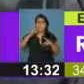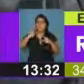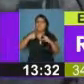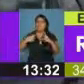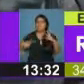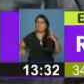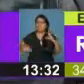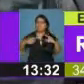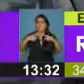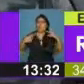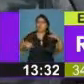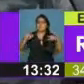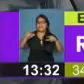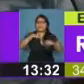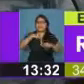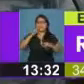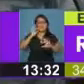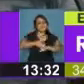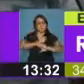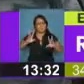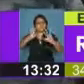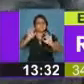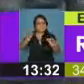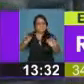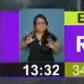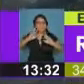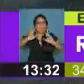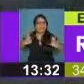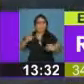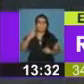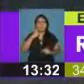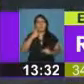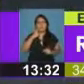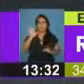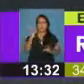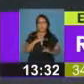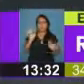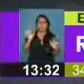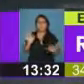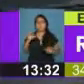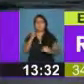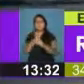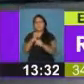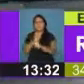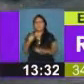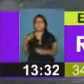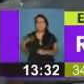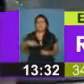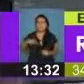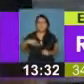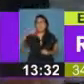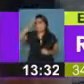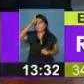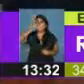la provincia, ya están alertados todos los municipios y lo que son las defensas civiles, los cuarteles de